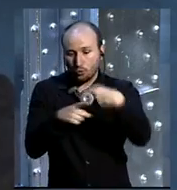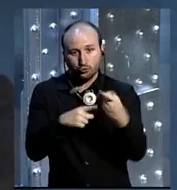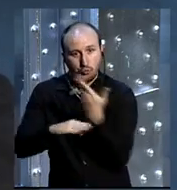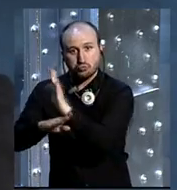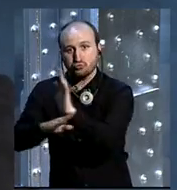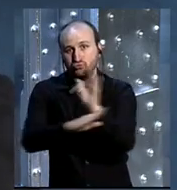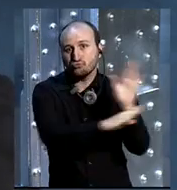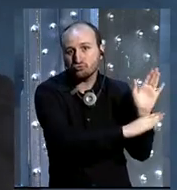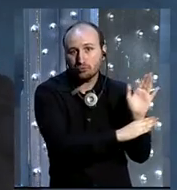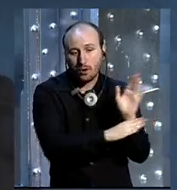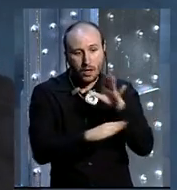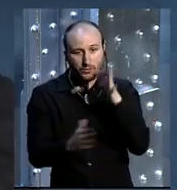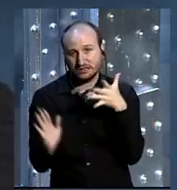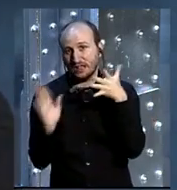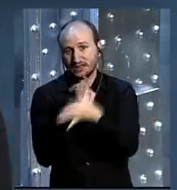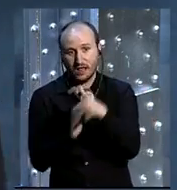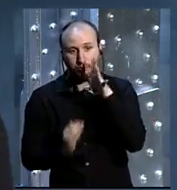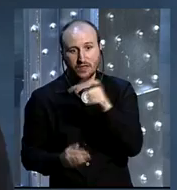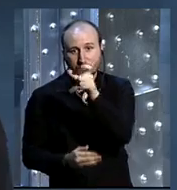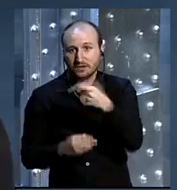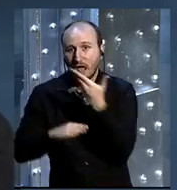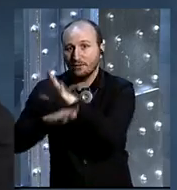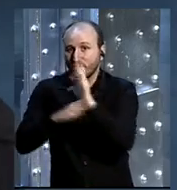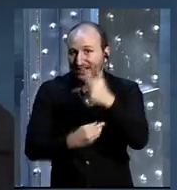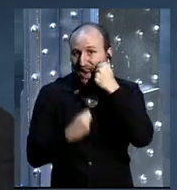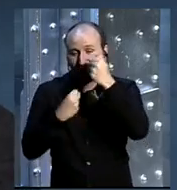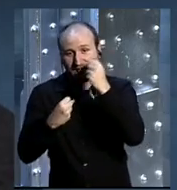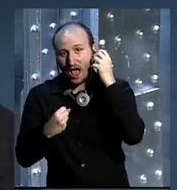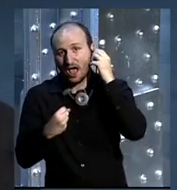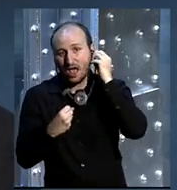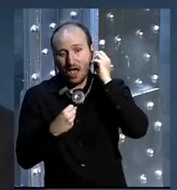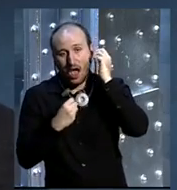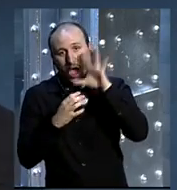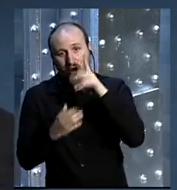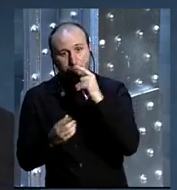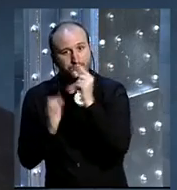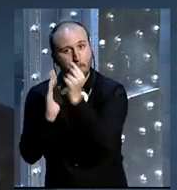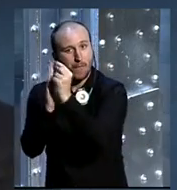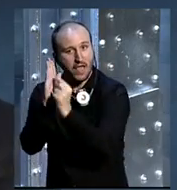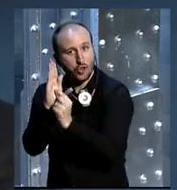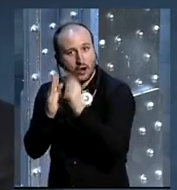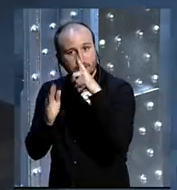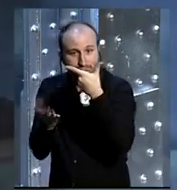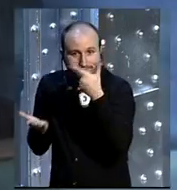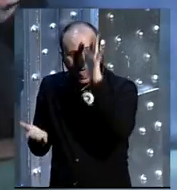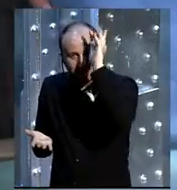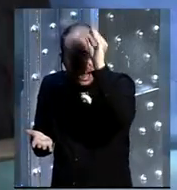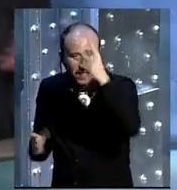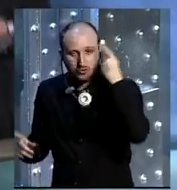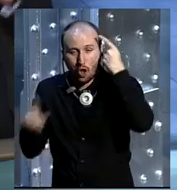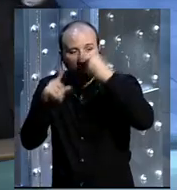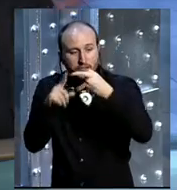Estamos hablando de los proveedores de energía que van a poner medidores inteligentes para así poder contribuir a